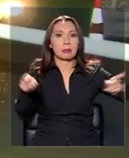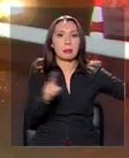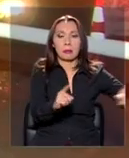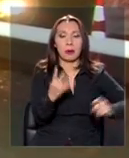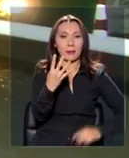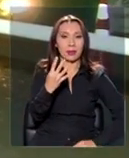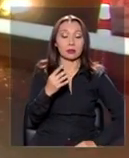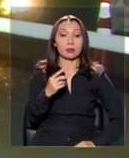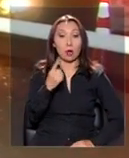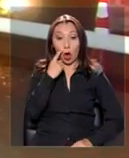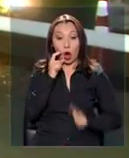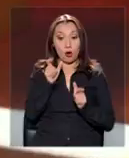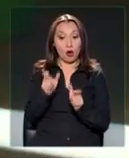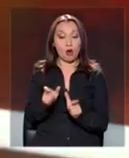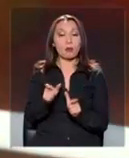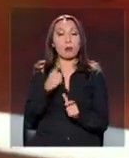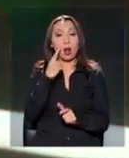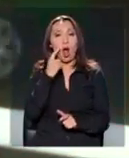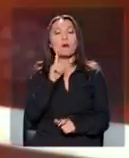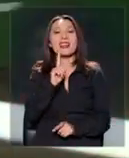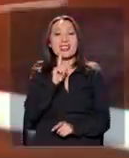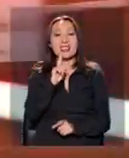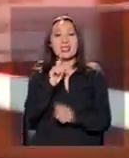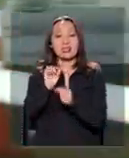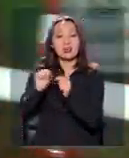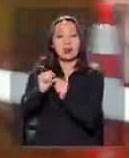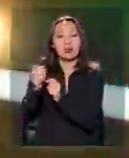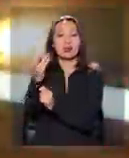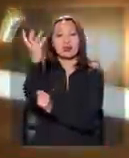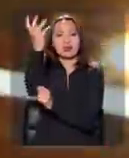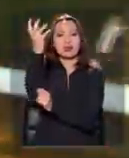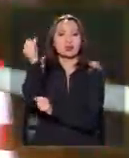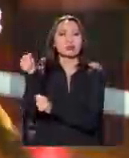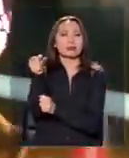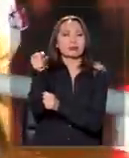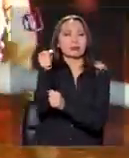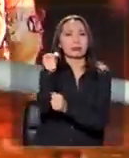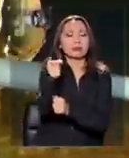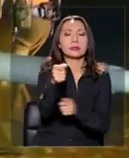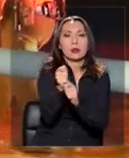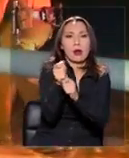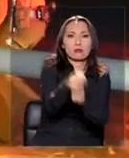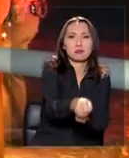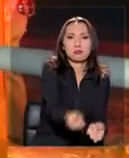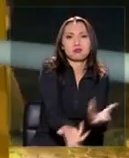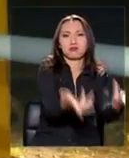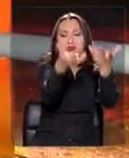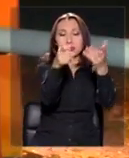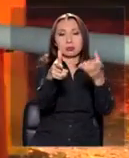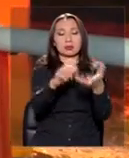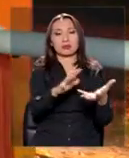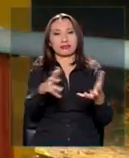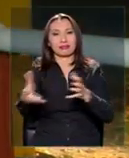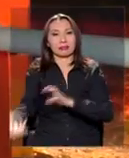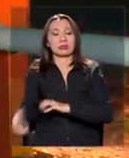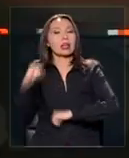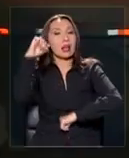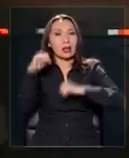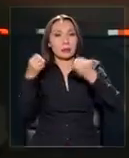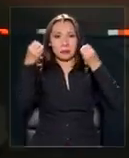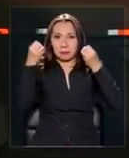Según el relato del vigilante, los sujetos llevaban antorchas que habrían utilizado para iniciar el siniestro. Los daños causados reportan a la